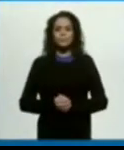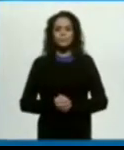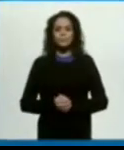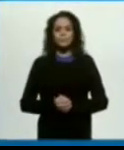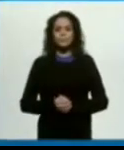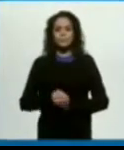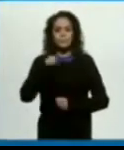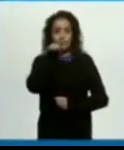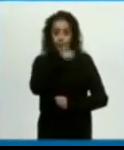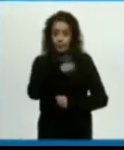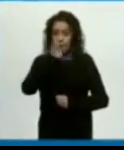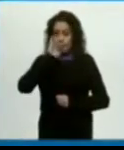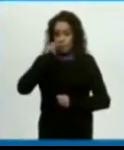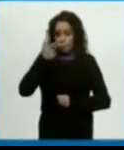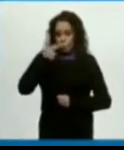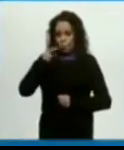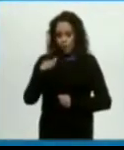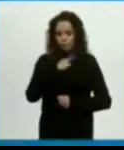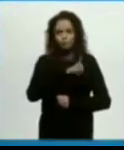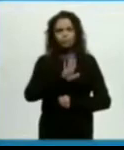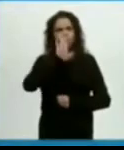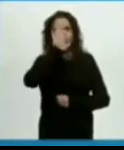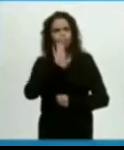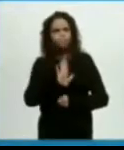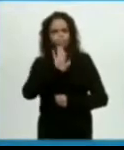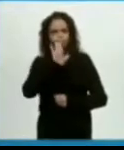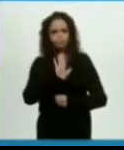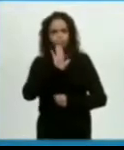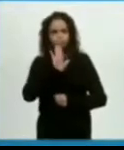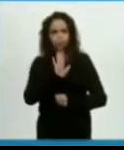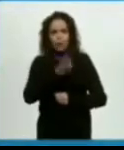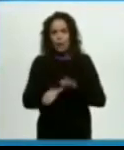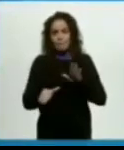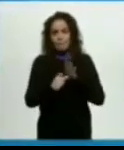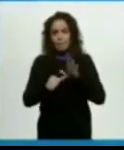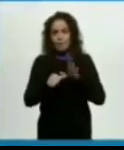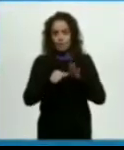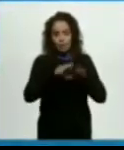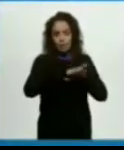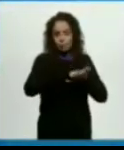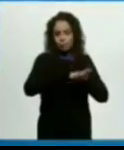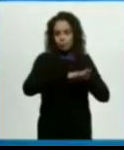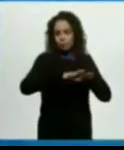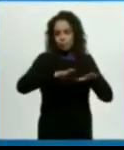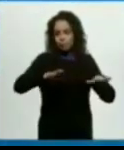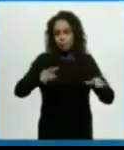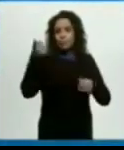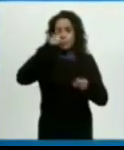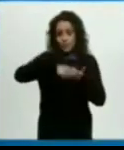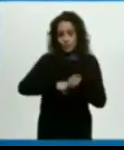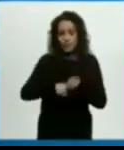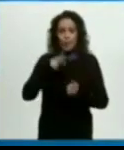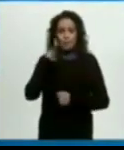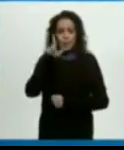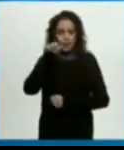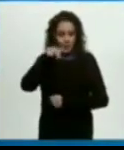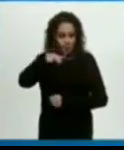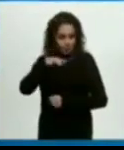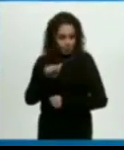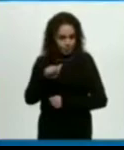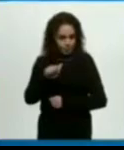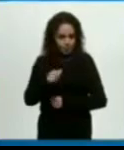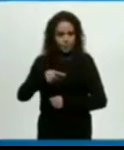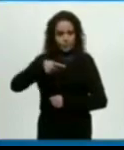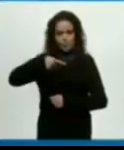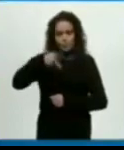Las figuras geométricas parecen que están acostadas sobre la mesa porque son planas, pero